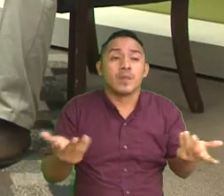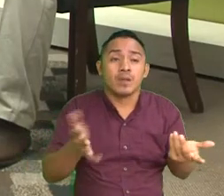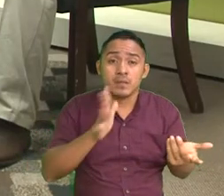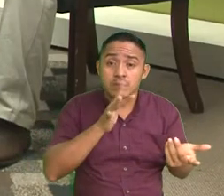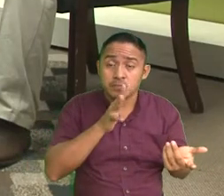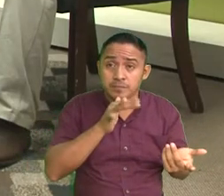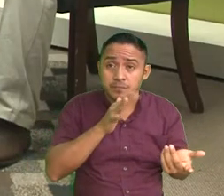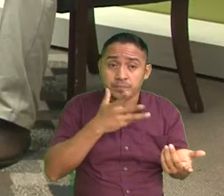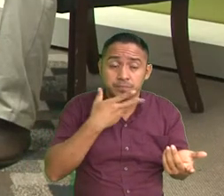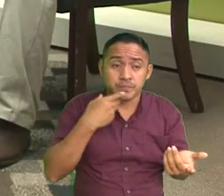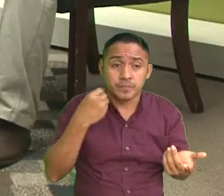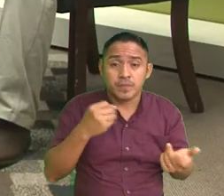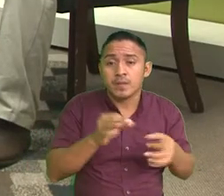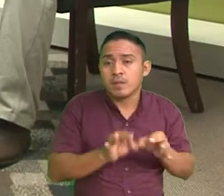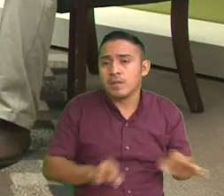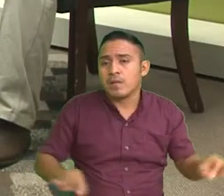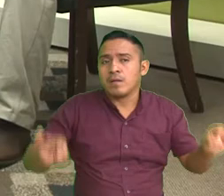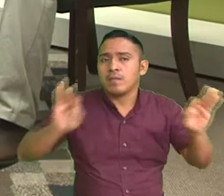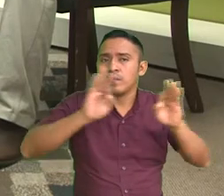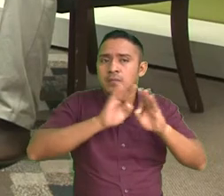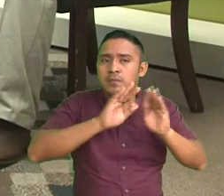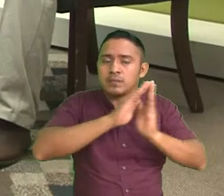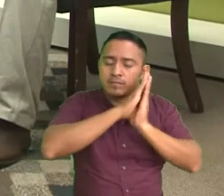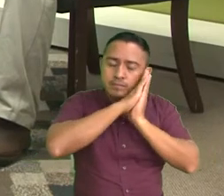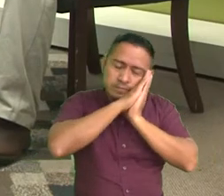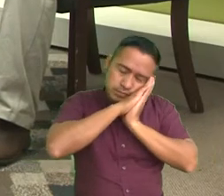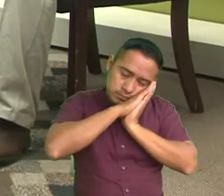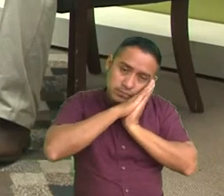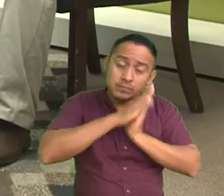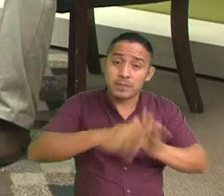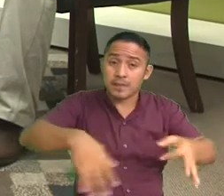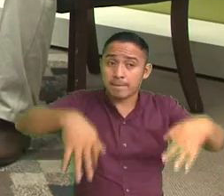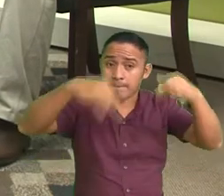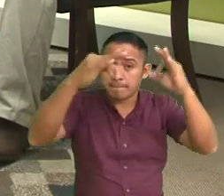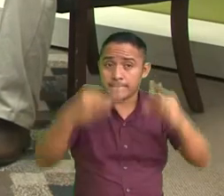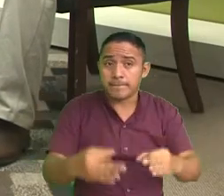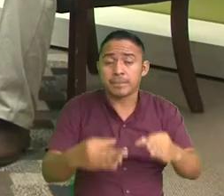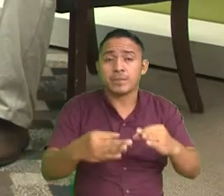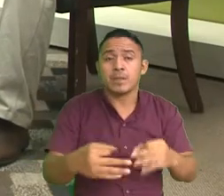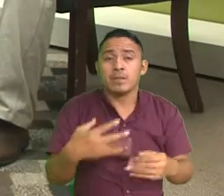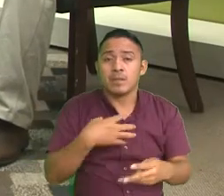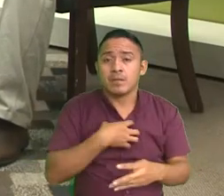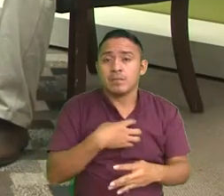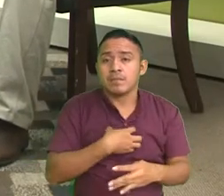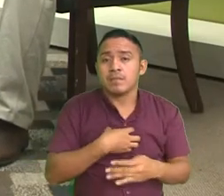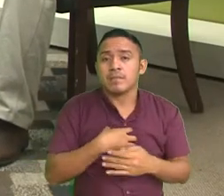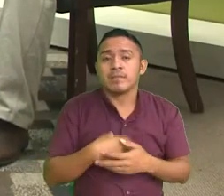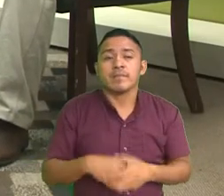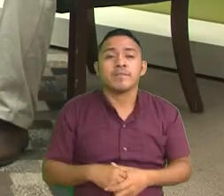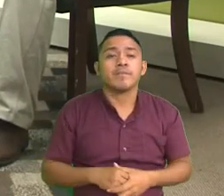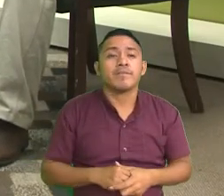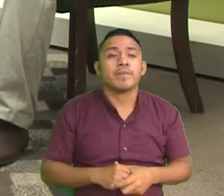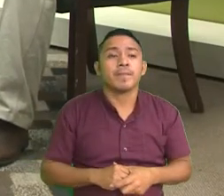que es importante dormir, ¿verdad? Que ellos cumplan su cantidad y su calidad de sueño. Así es. Ahora, ¿se ve afectada